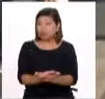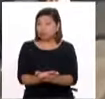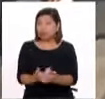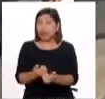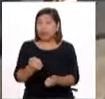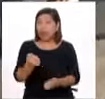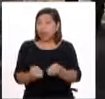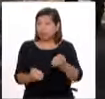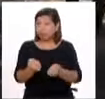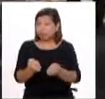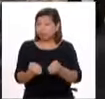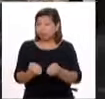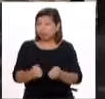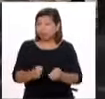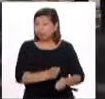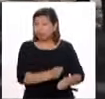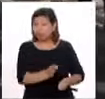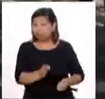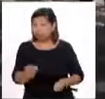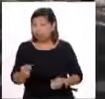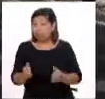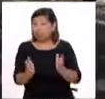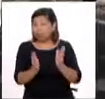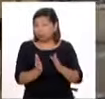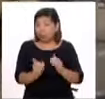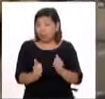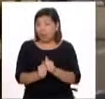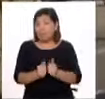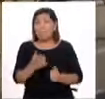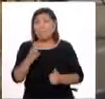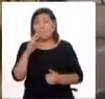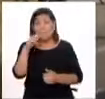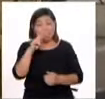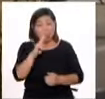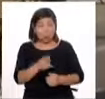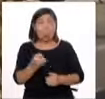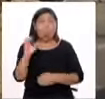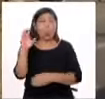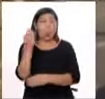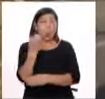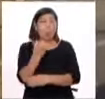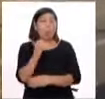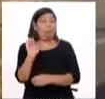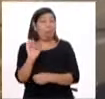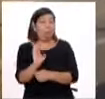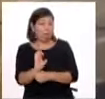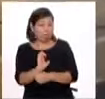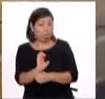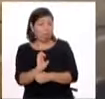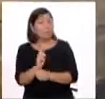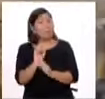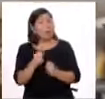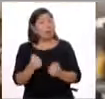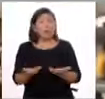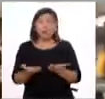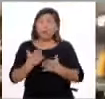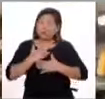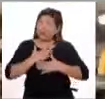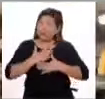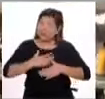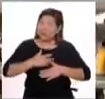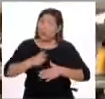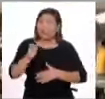corredor humanitario además pidió realizar coordinaciones con Perú Colombia y Ecuador para que se concrete el pedido con el fin de aliviar la situación